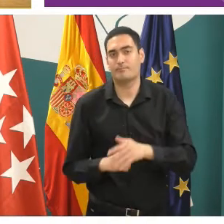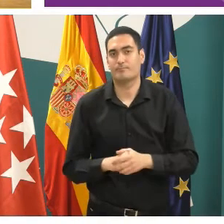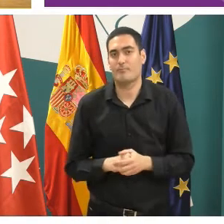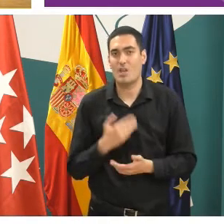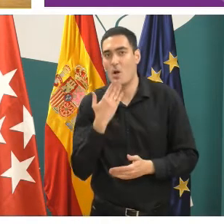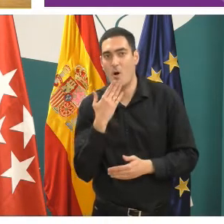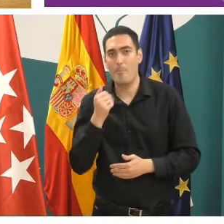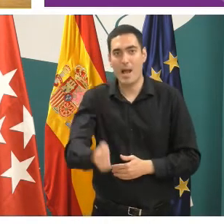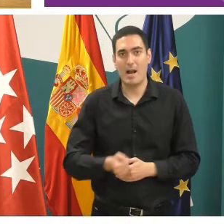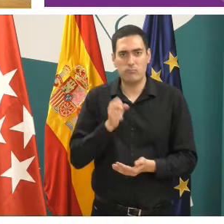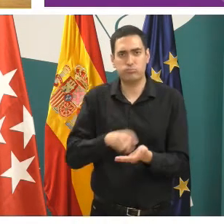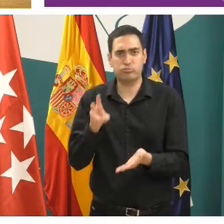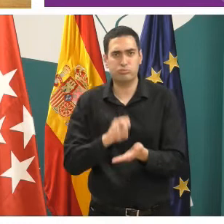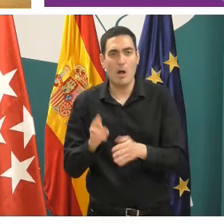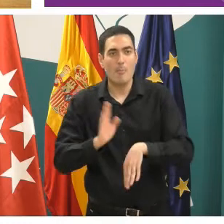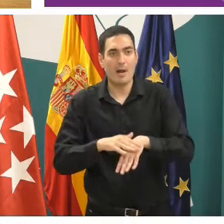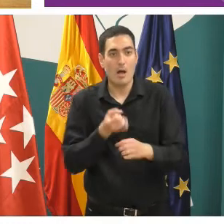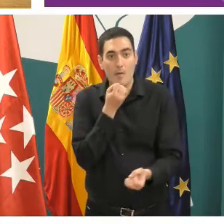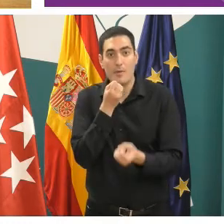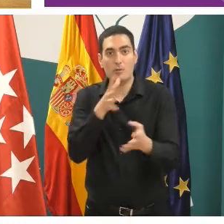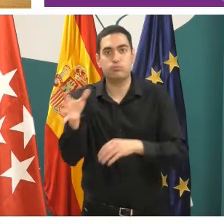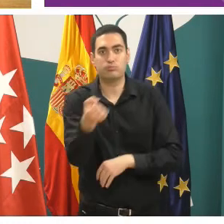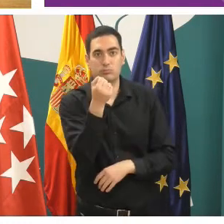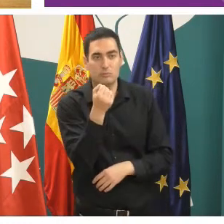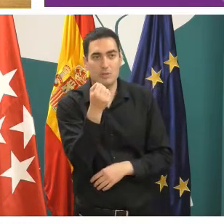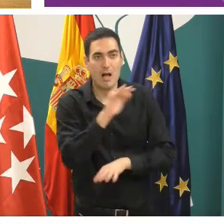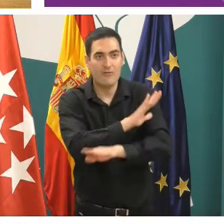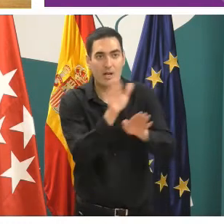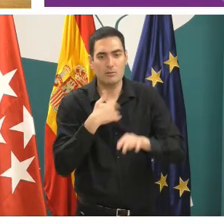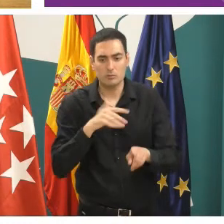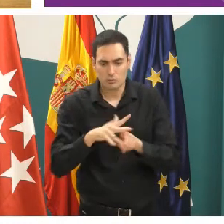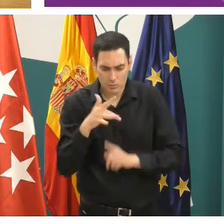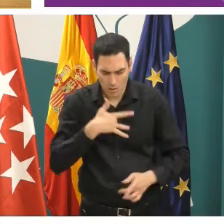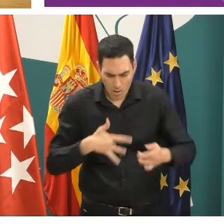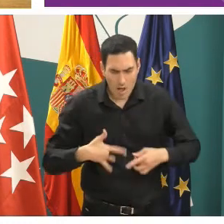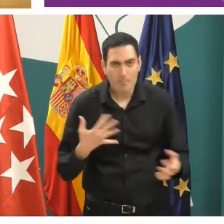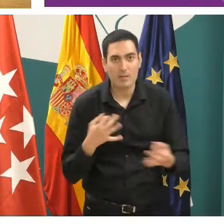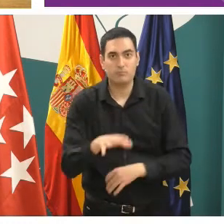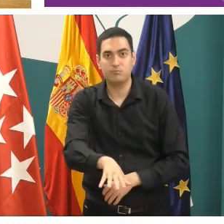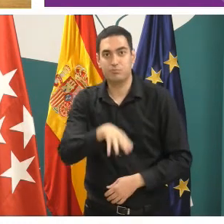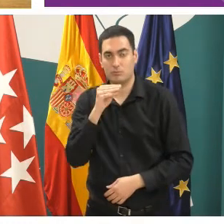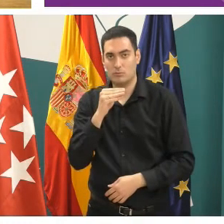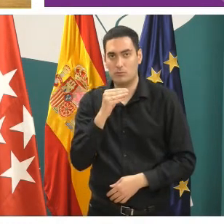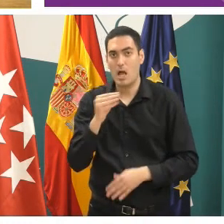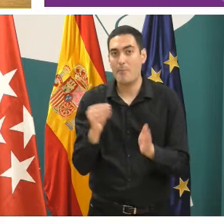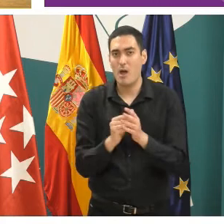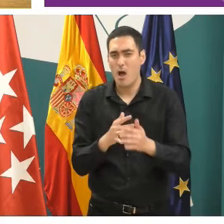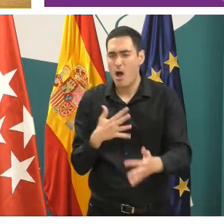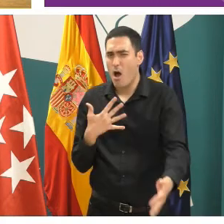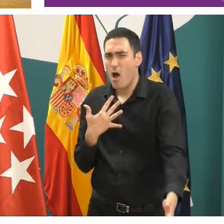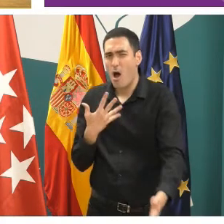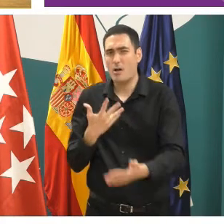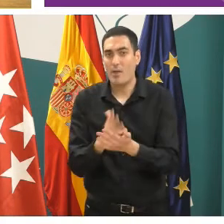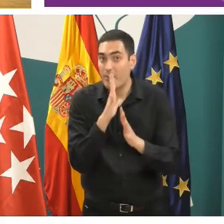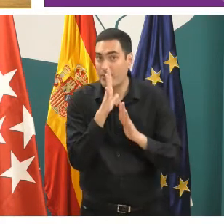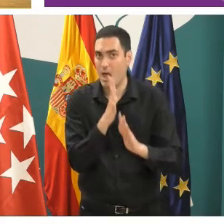solo para tener un diagnóstico, para comprender qué me está ocurriendo, ¿no? Hay casos que llegan hasta 10 años de peregrinaje, los